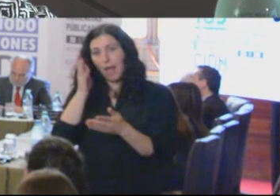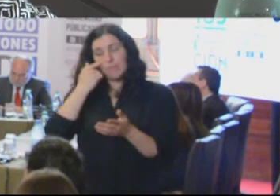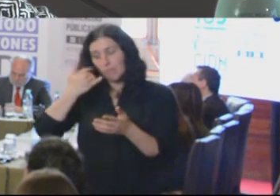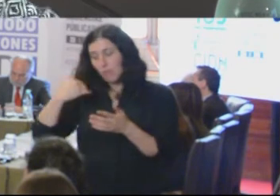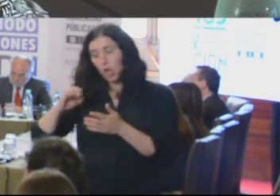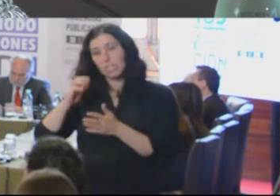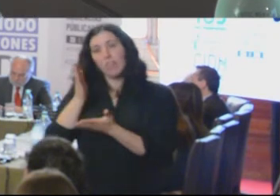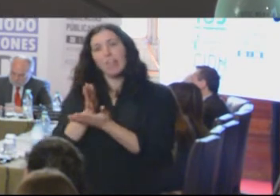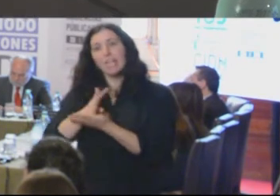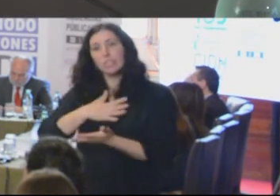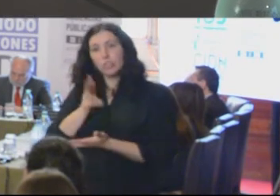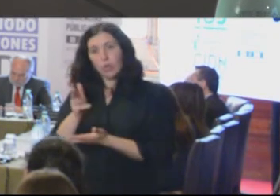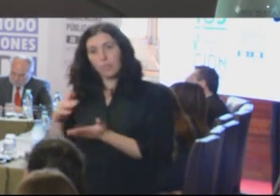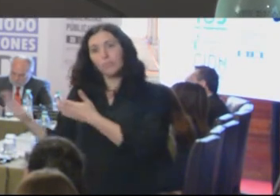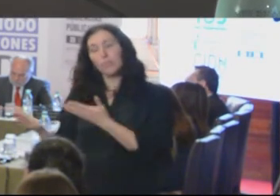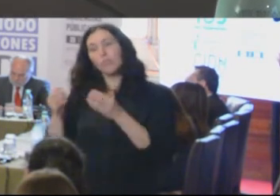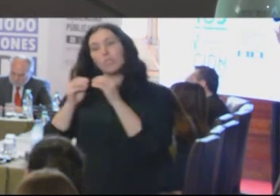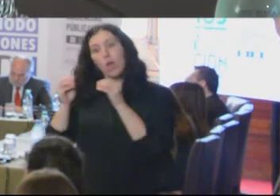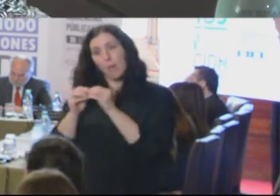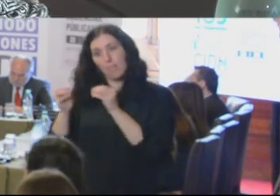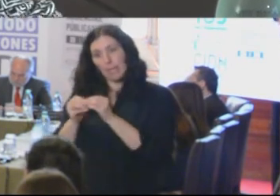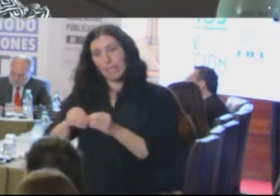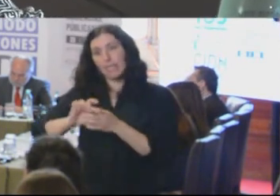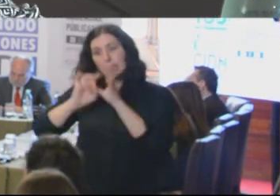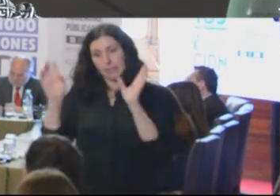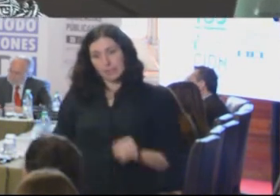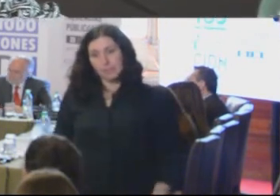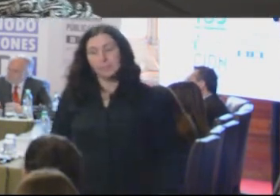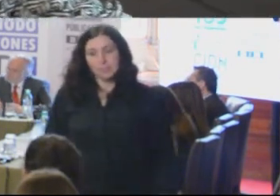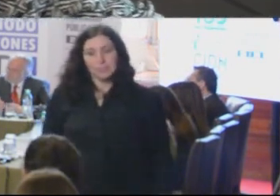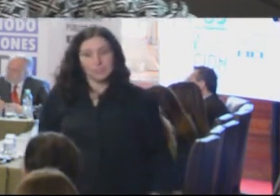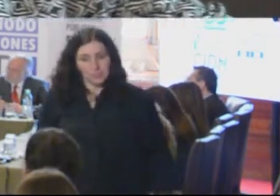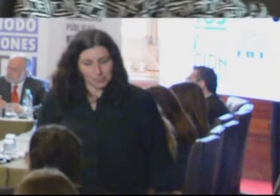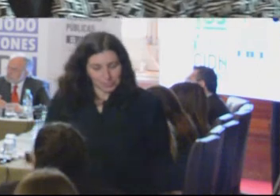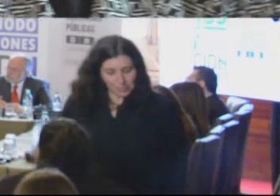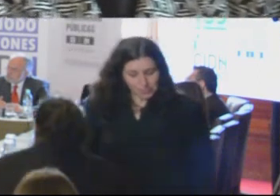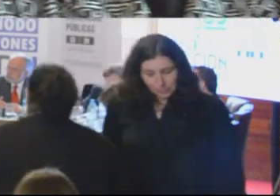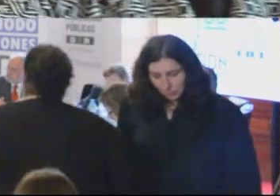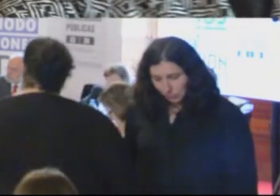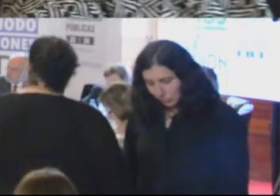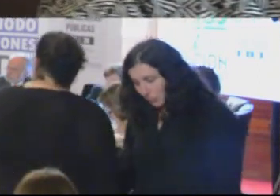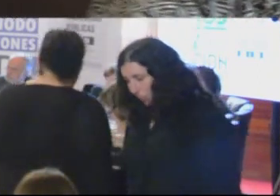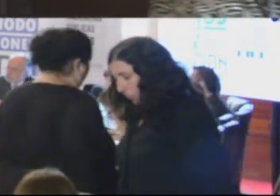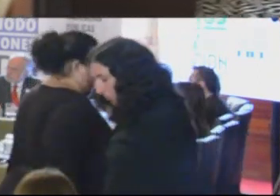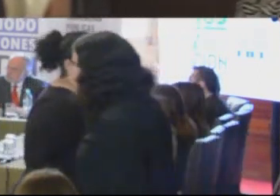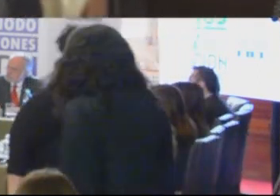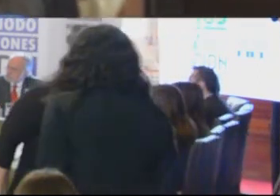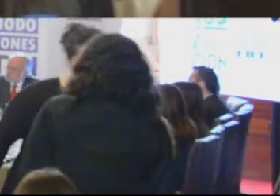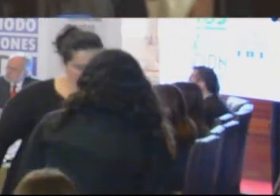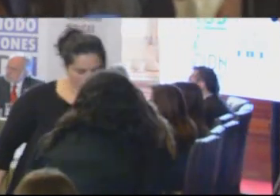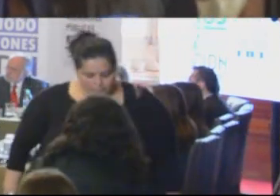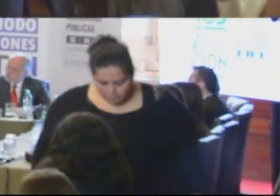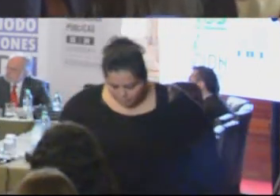la palabra a byron góngora de la corporación jurídica libertad señoras comisionadas y señores comisionados